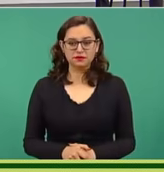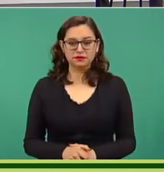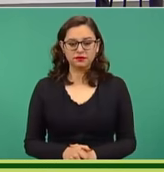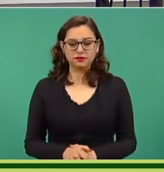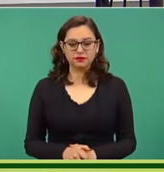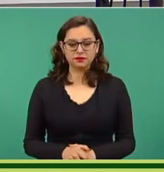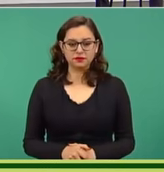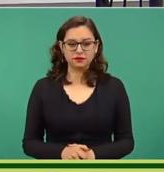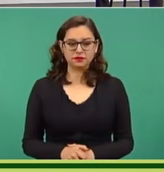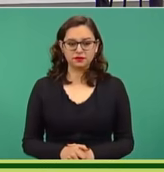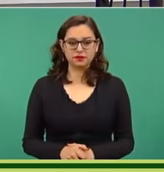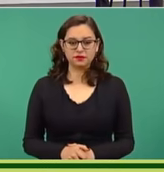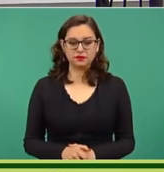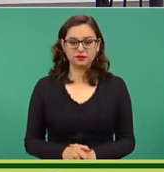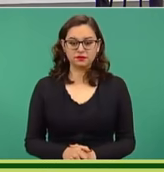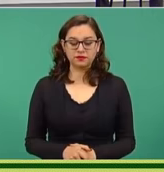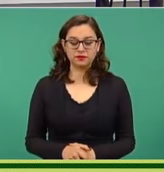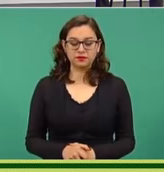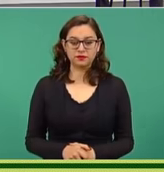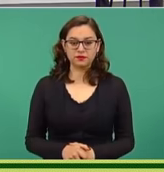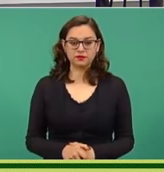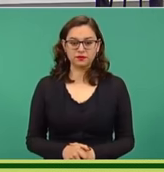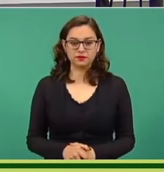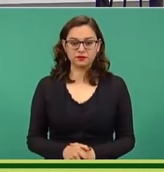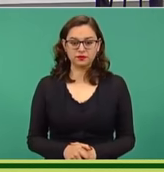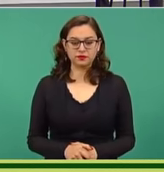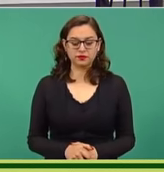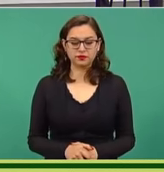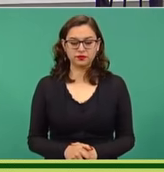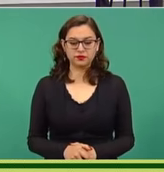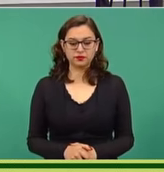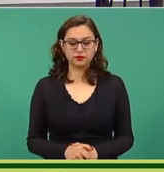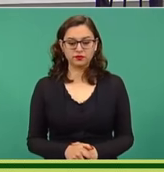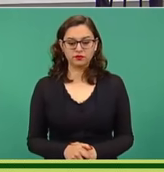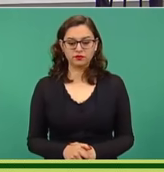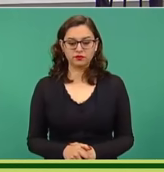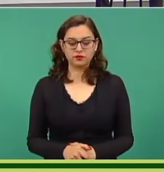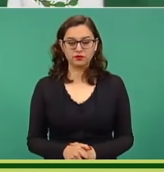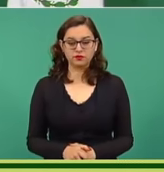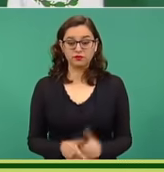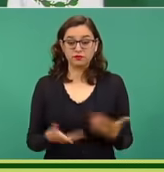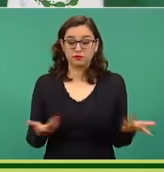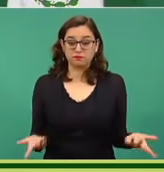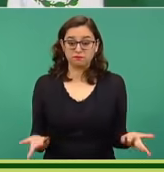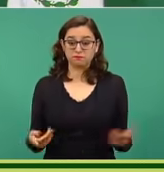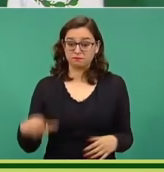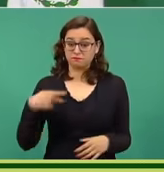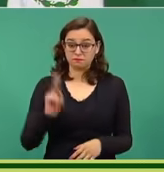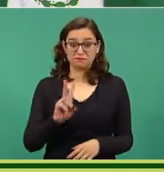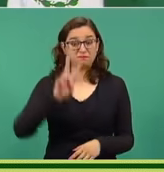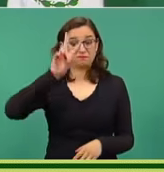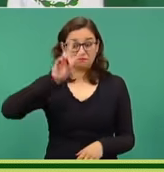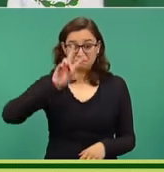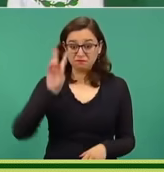pero esto es para qué entre todos